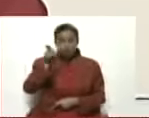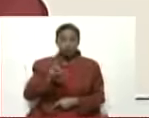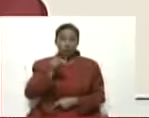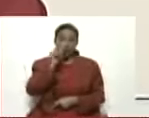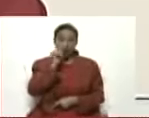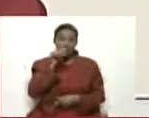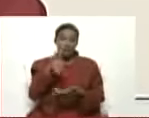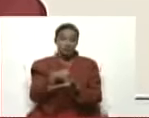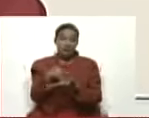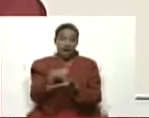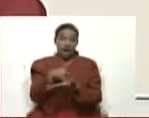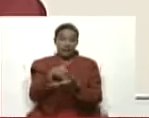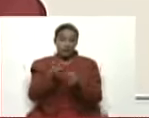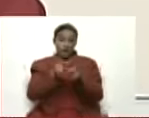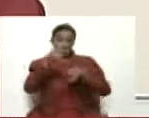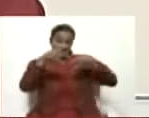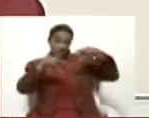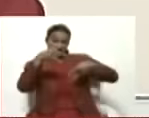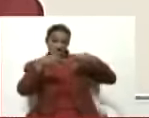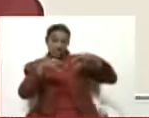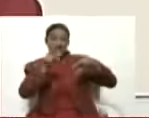del imperialismo,